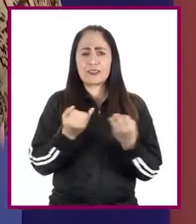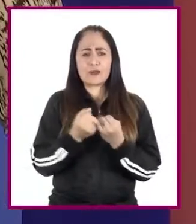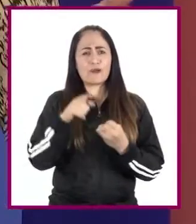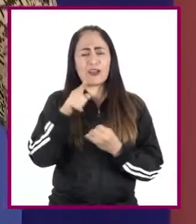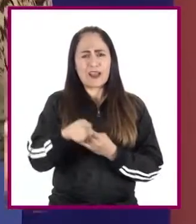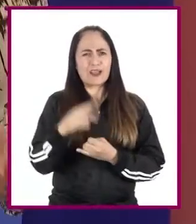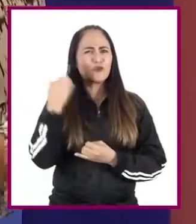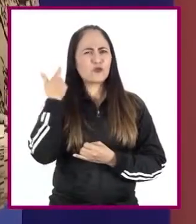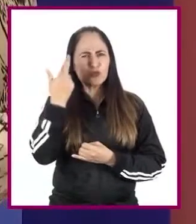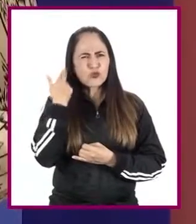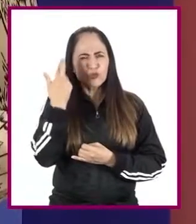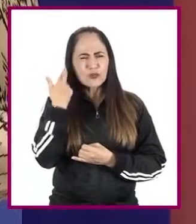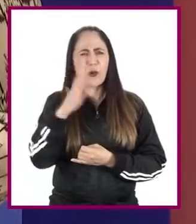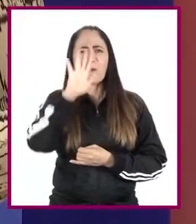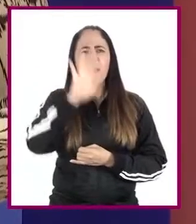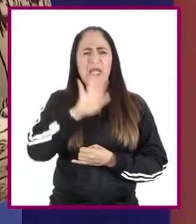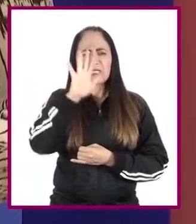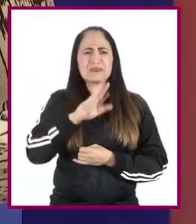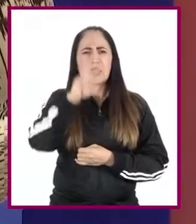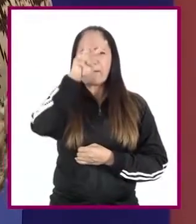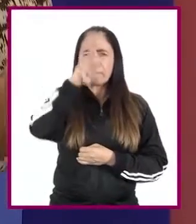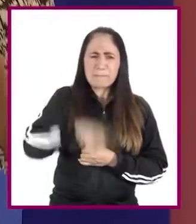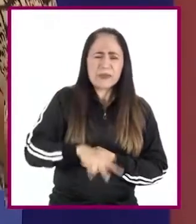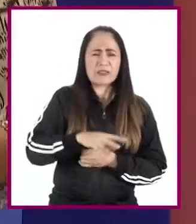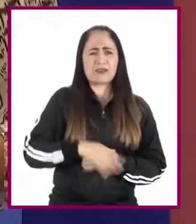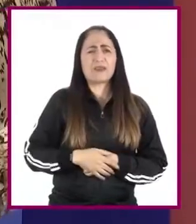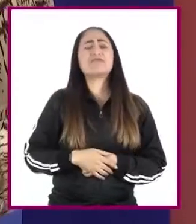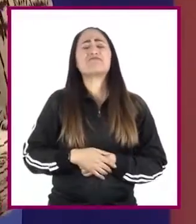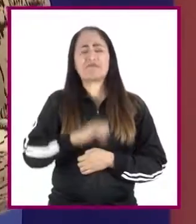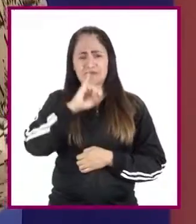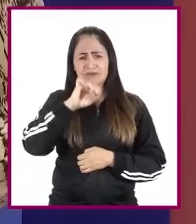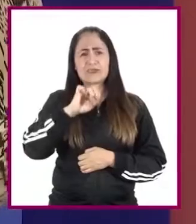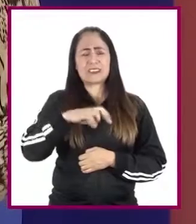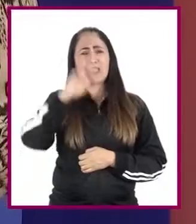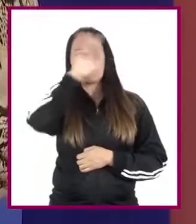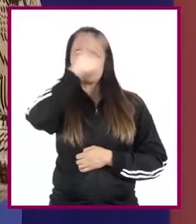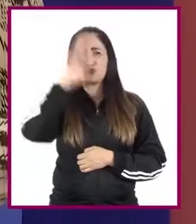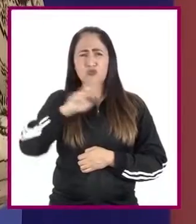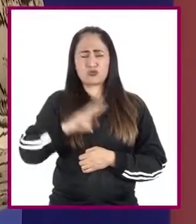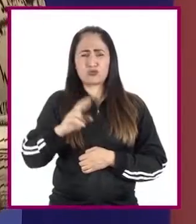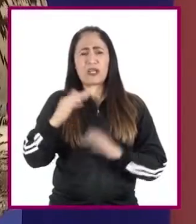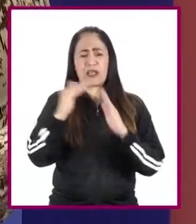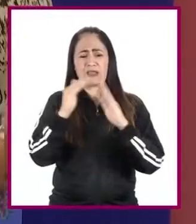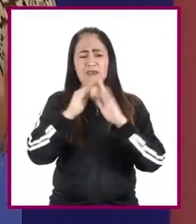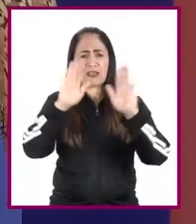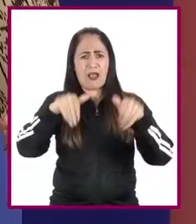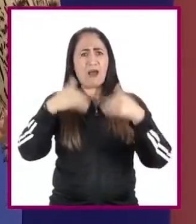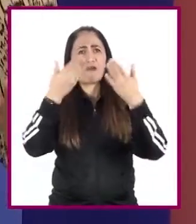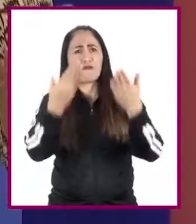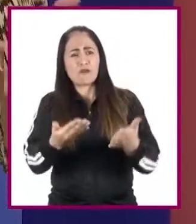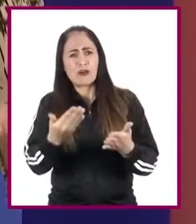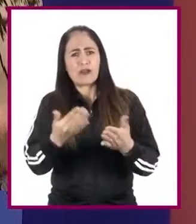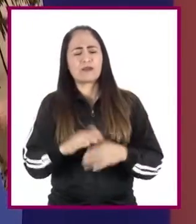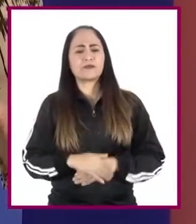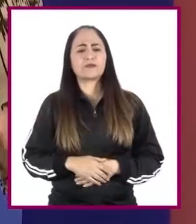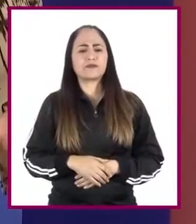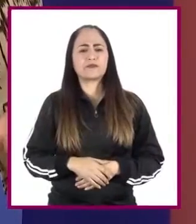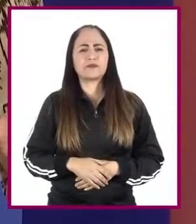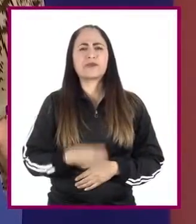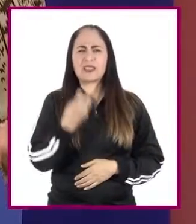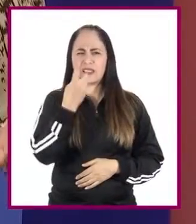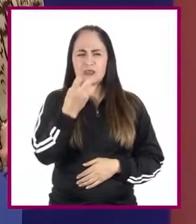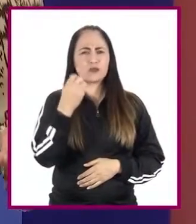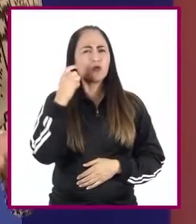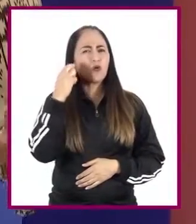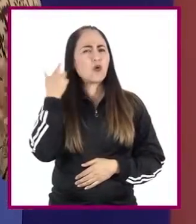fondo. Eran tan reales que parecía que en verdad estaban cayendo los truenos afuera de mi casa. ¿Sabías que a ese tipo de sonidos